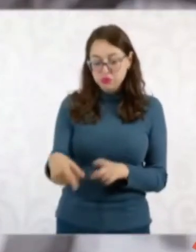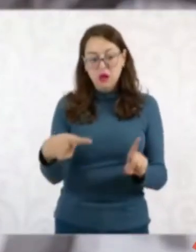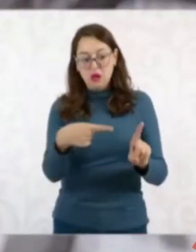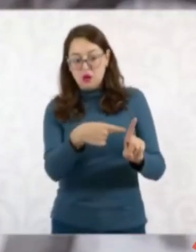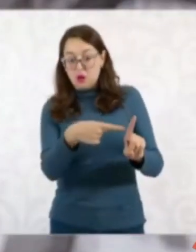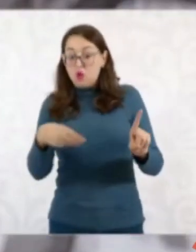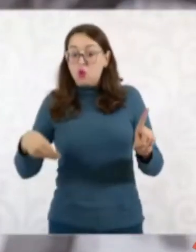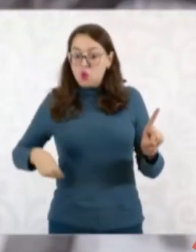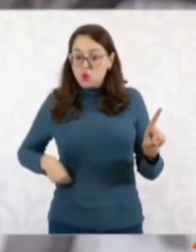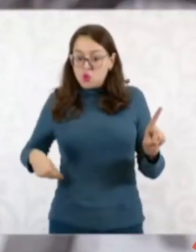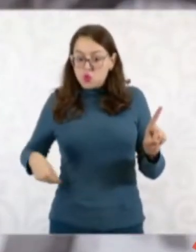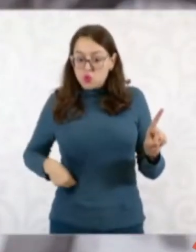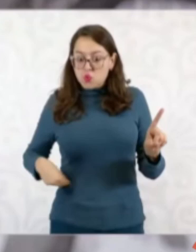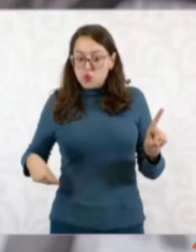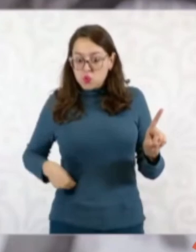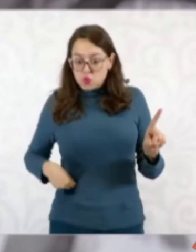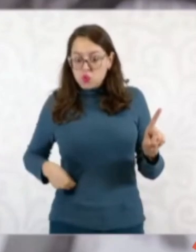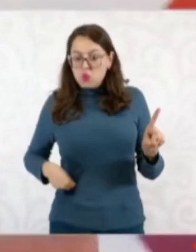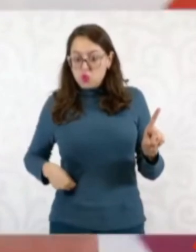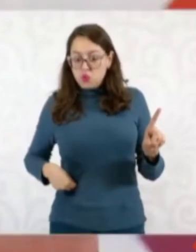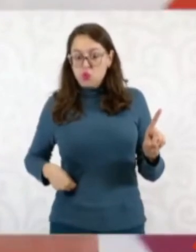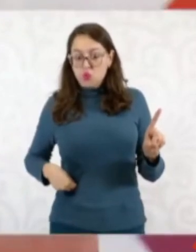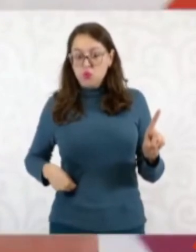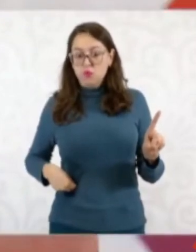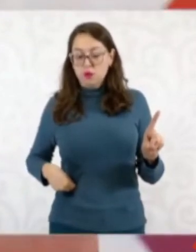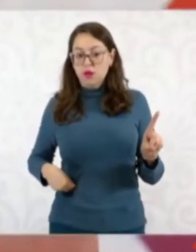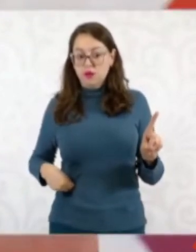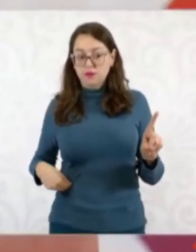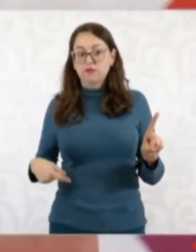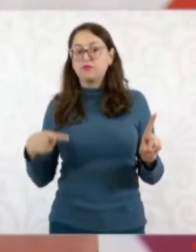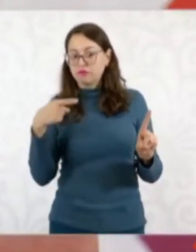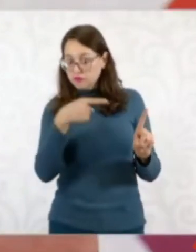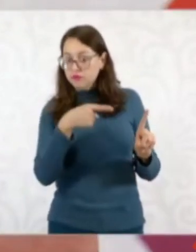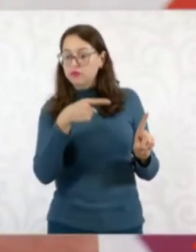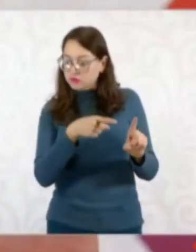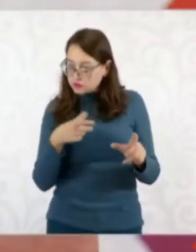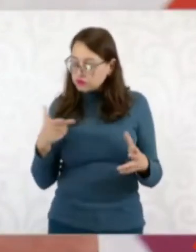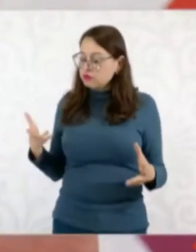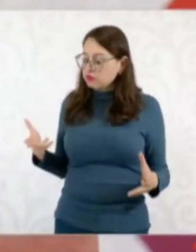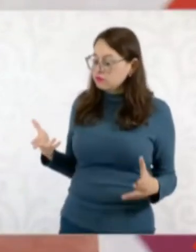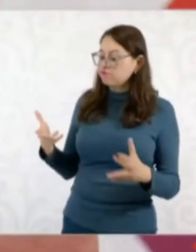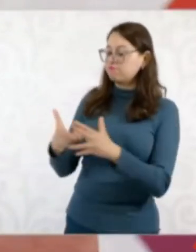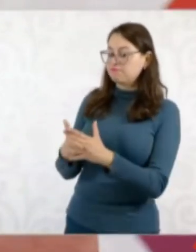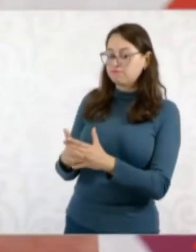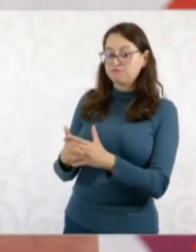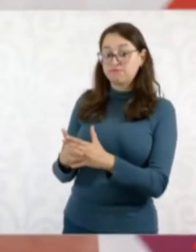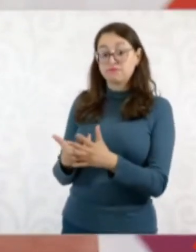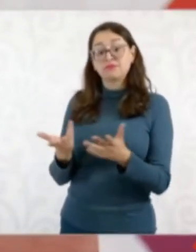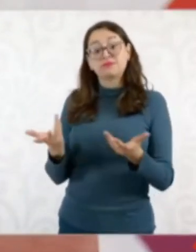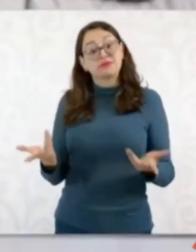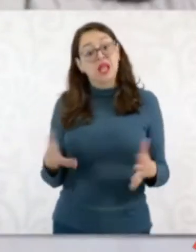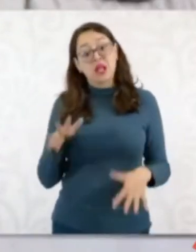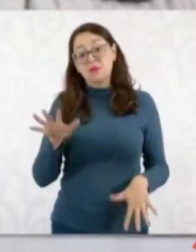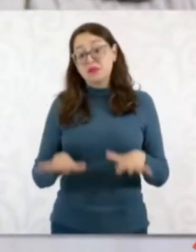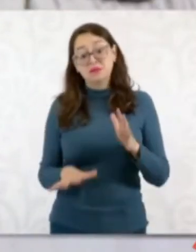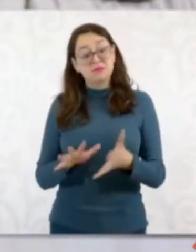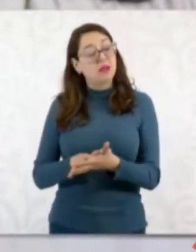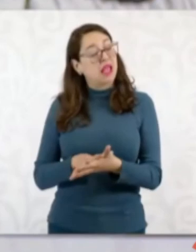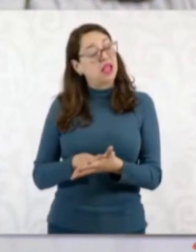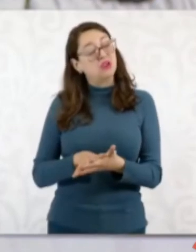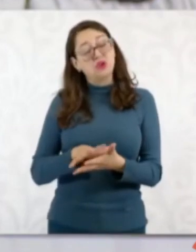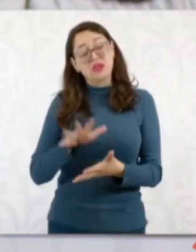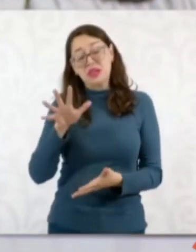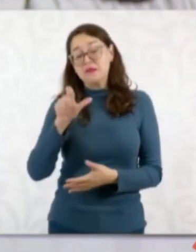culpable, de quien cometió este delito, que lamentablemente en la mayoría de los casos es